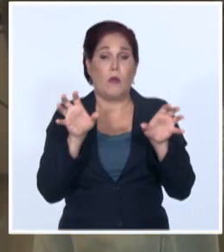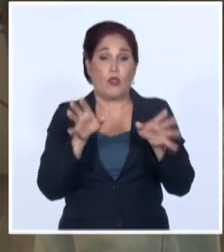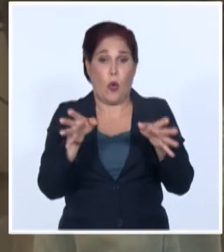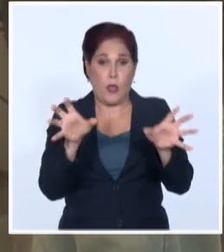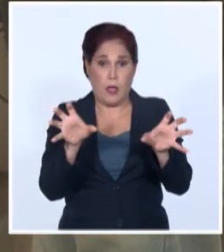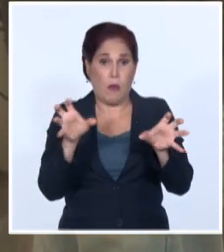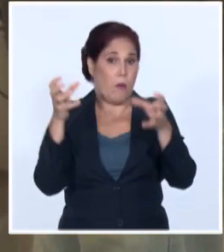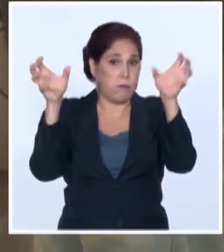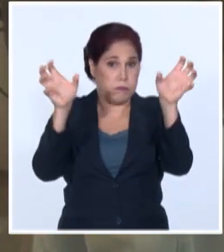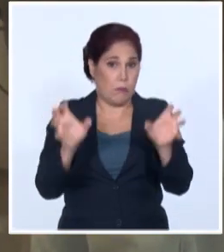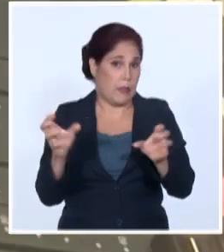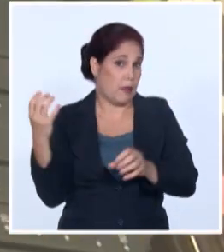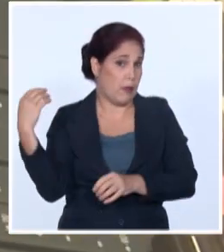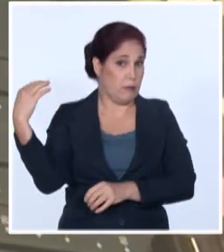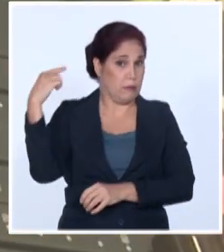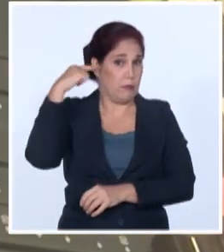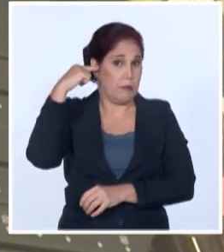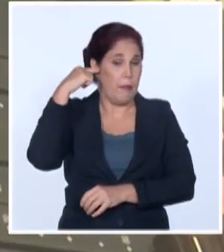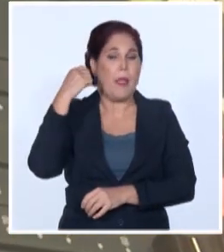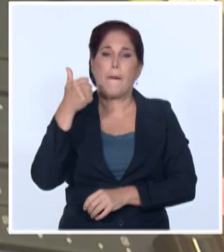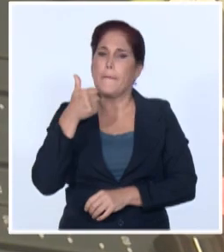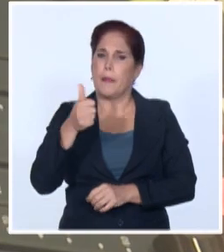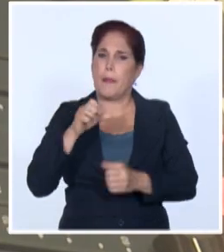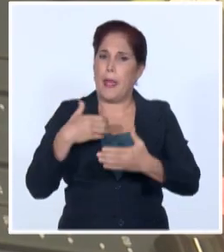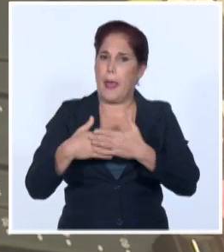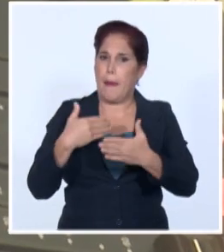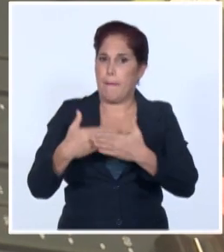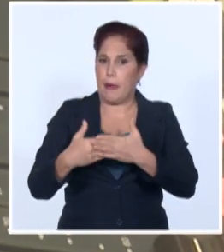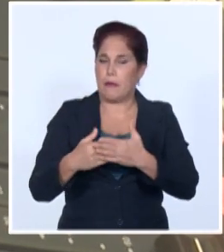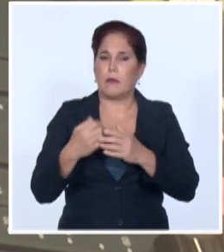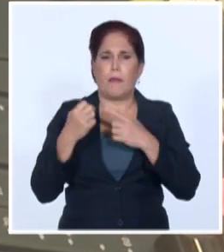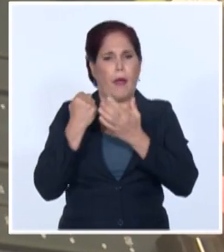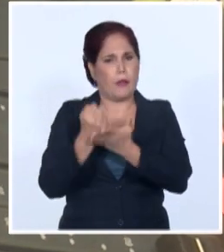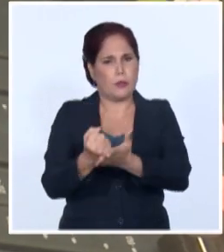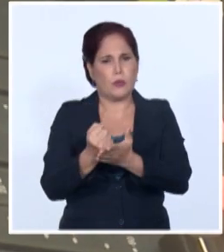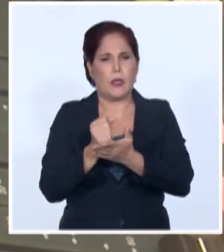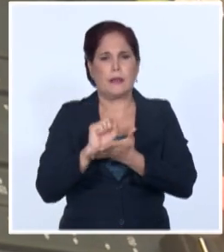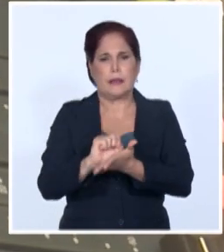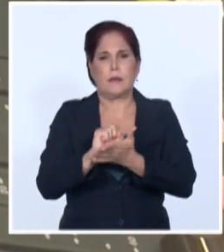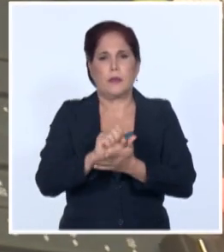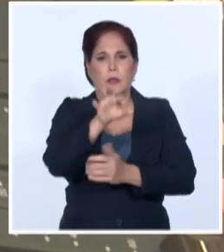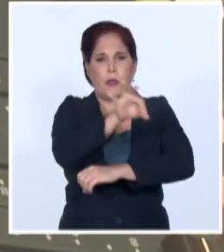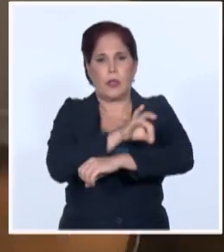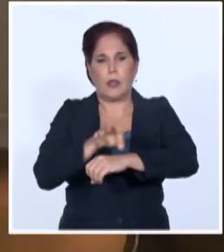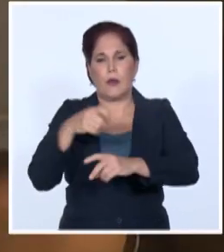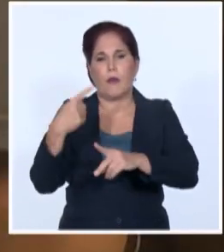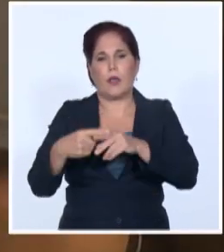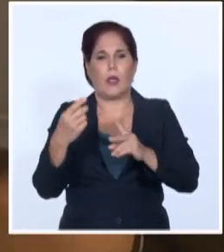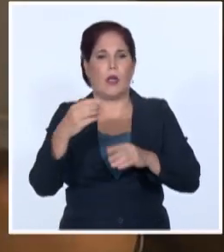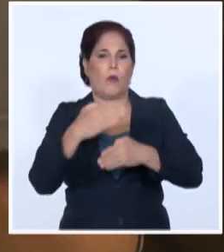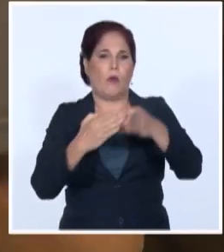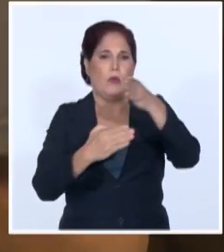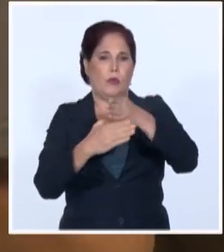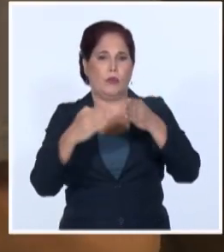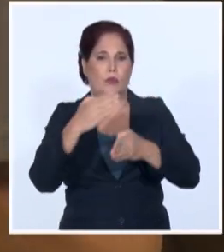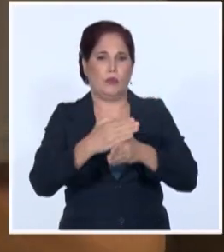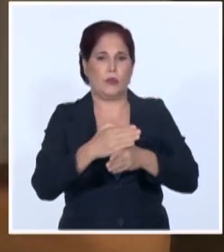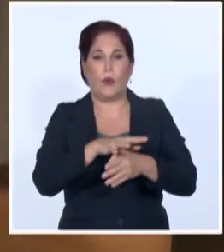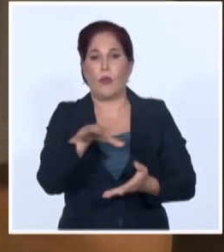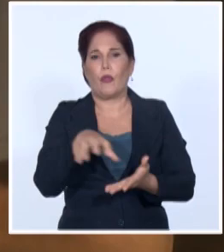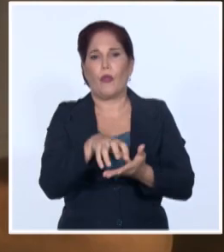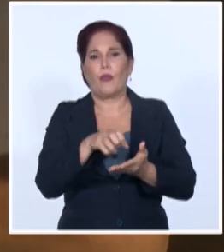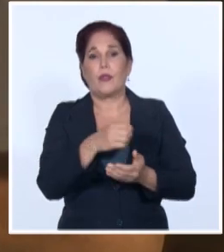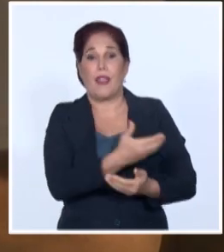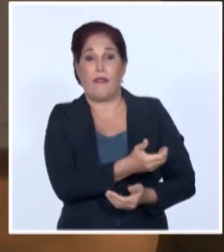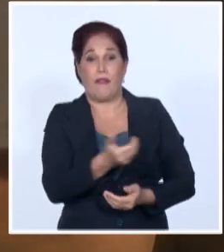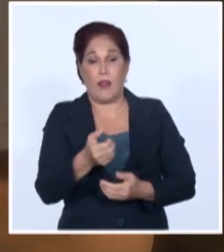Surco estuvieron a cargo de una brigada de la empresa de logística, servicios de ingeniería y construcción, ASTOC, de Santiago de Cuba. En tanto,